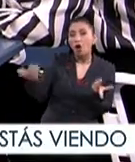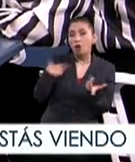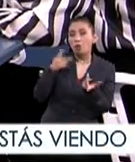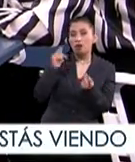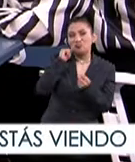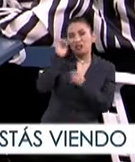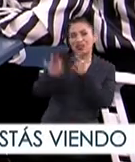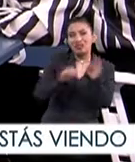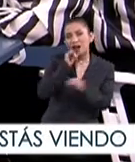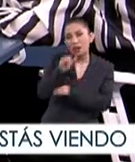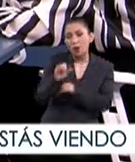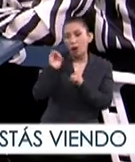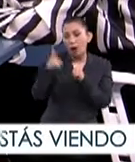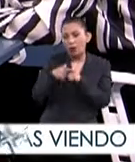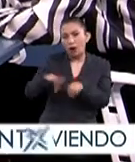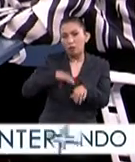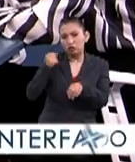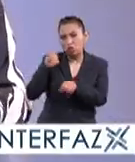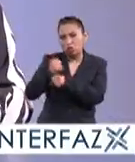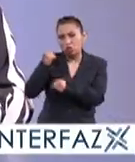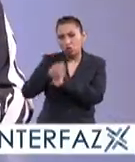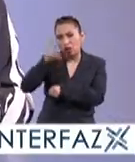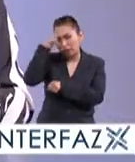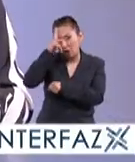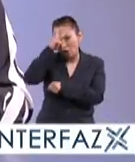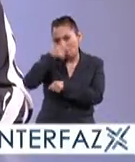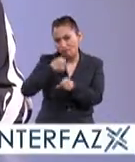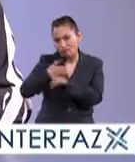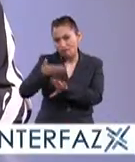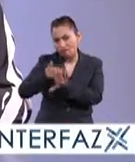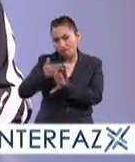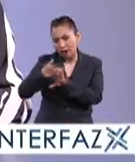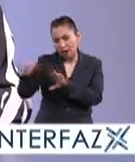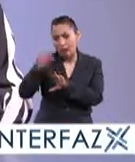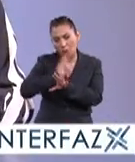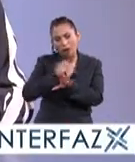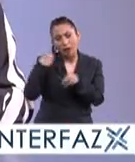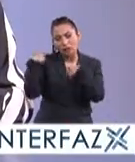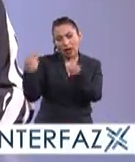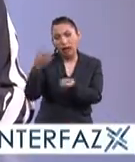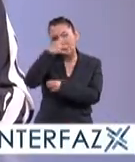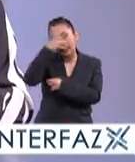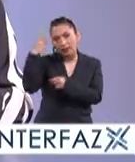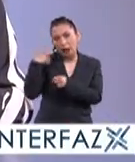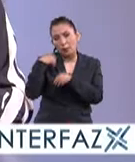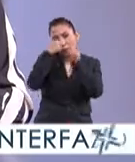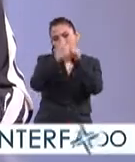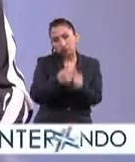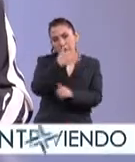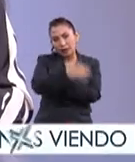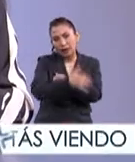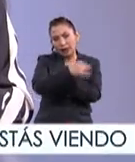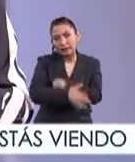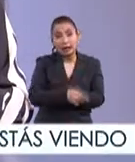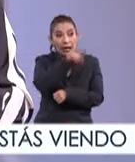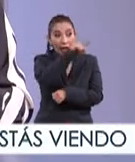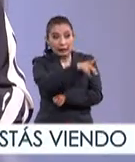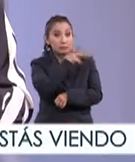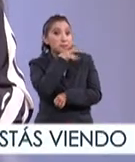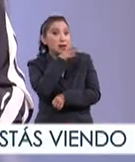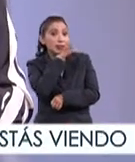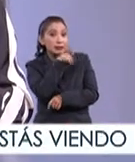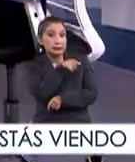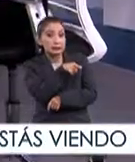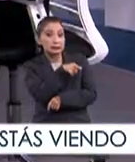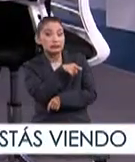negligente con él o hubo algún tipo de abuso físico, psicológico, pueden calificar para este tipo de visa que eventualmente les daría una residencia. Tiene que ser por parte de los